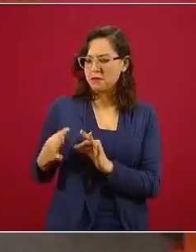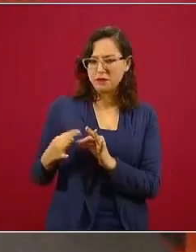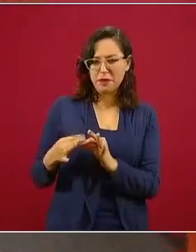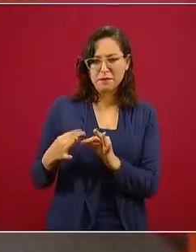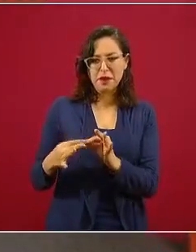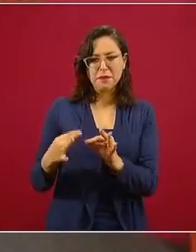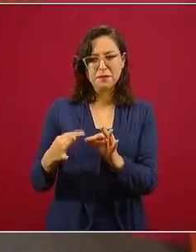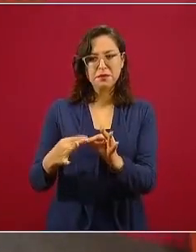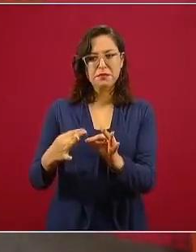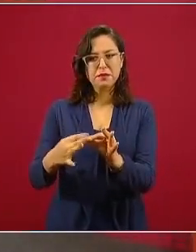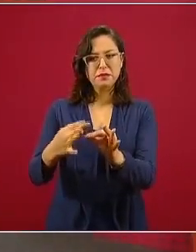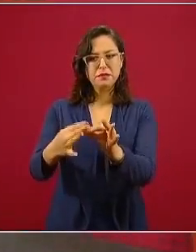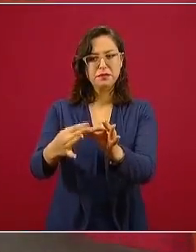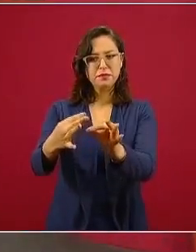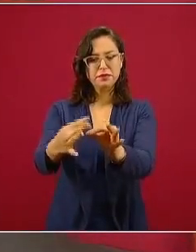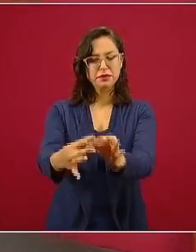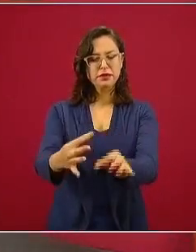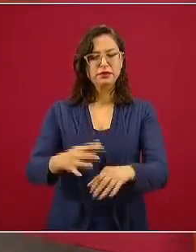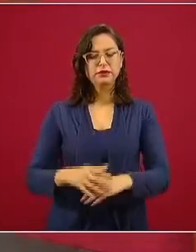y